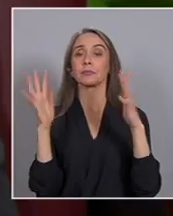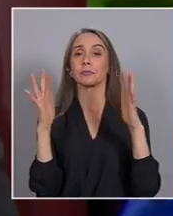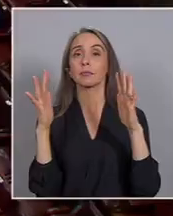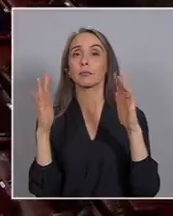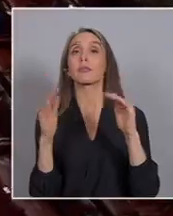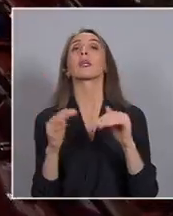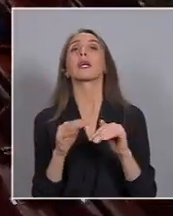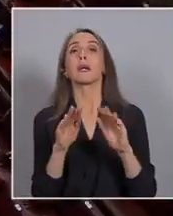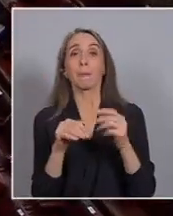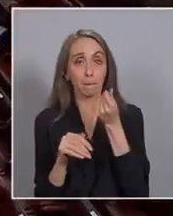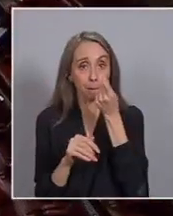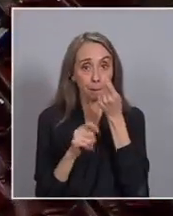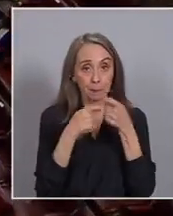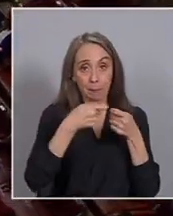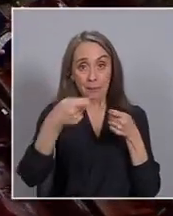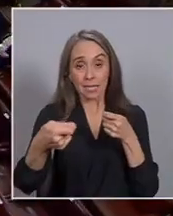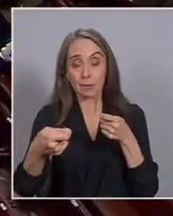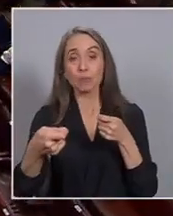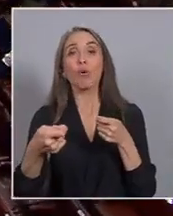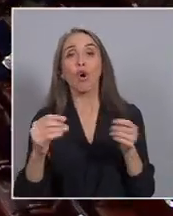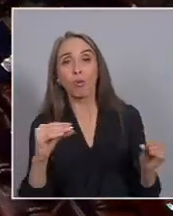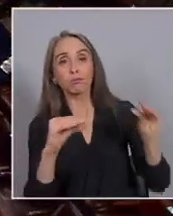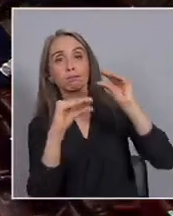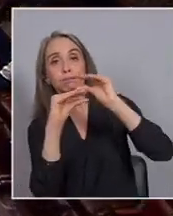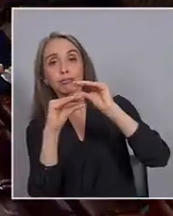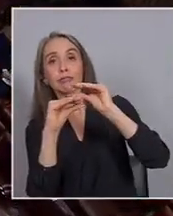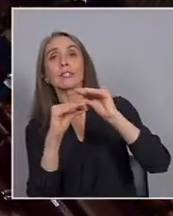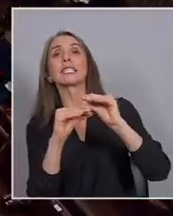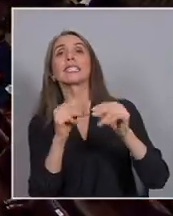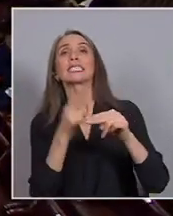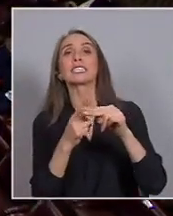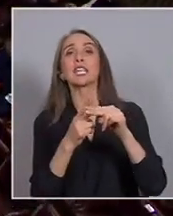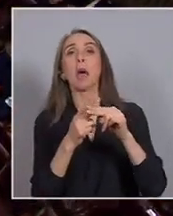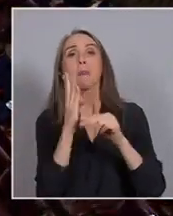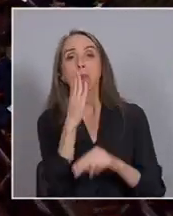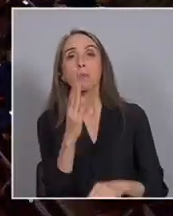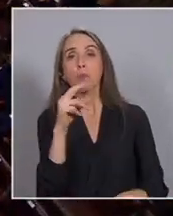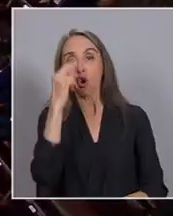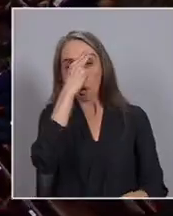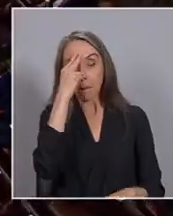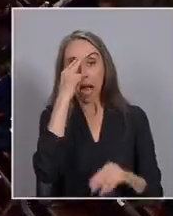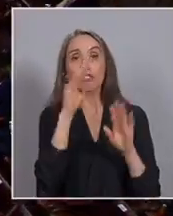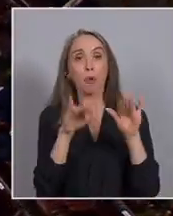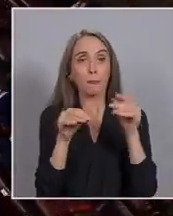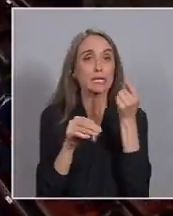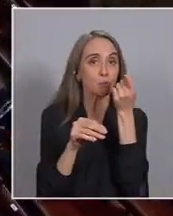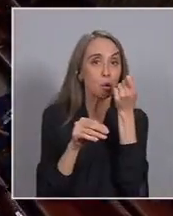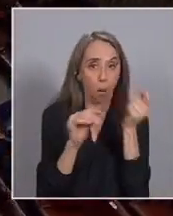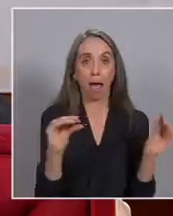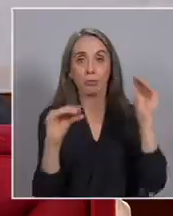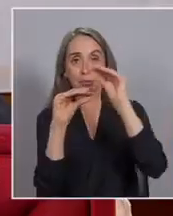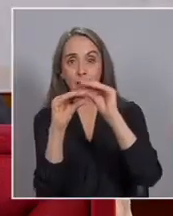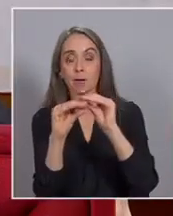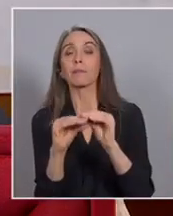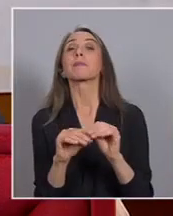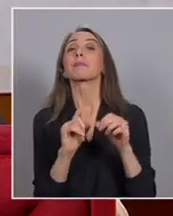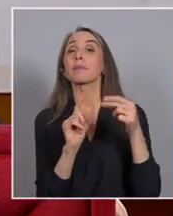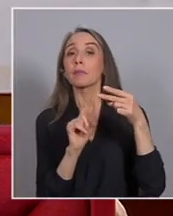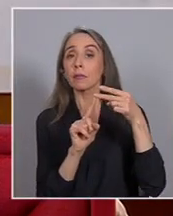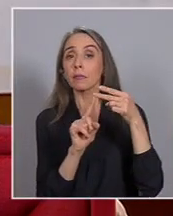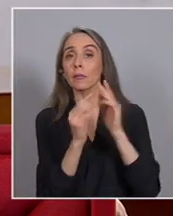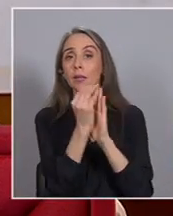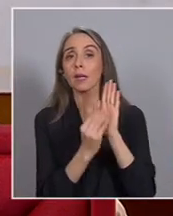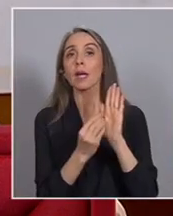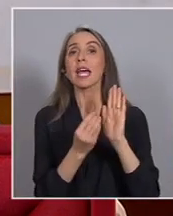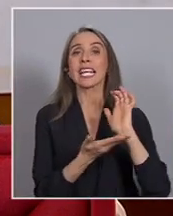Del mismo monto en pesos en que se complementó en su momento el llamado bono marzo. Y junto con ello, vamos a ofrecer